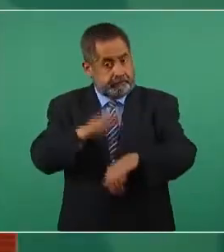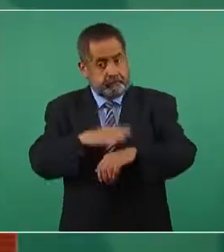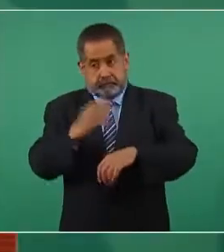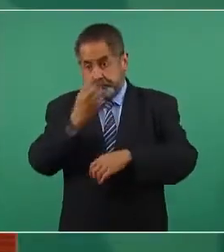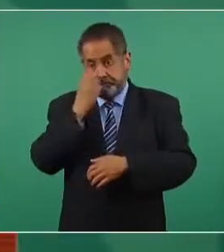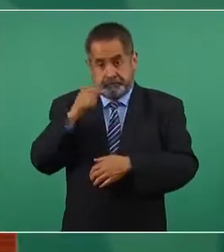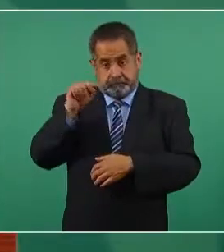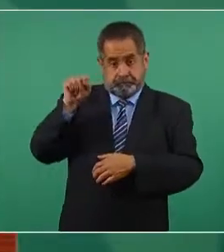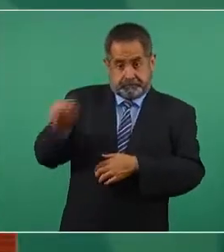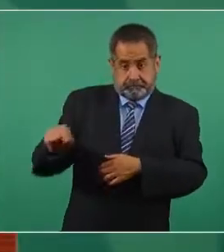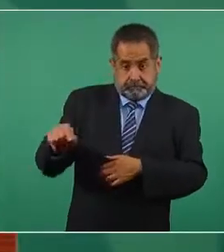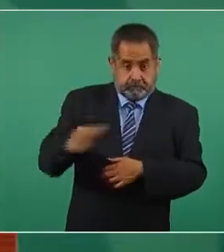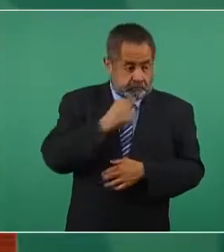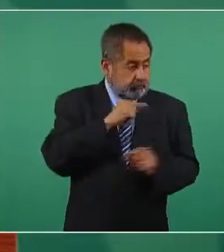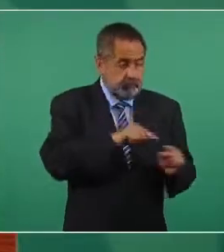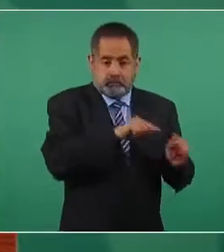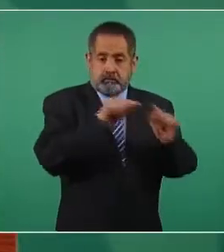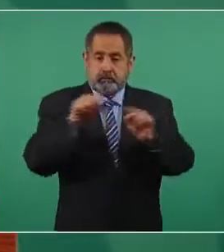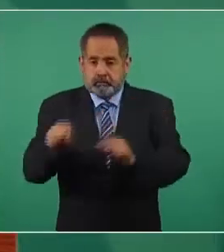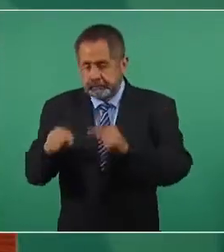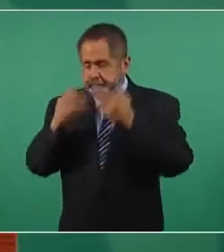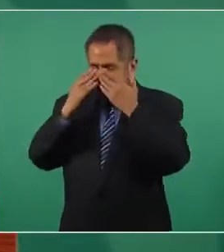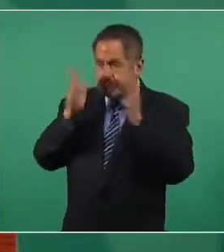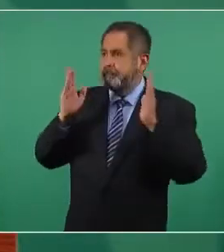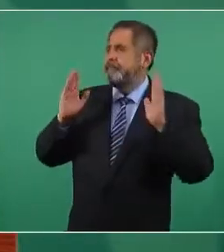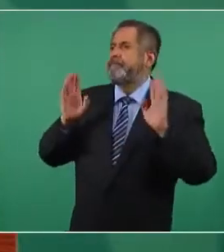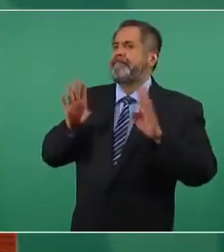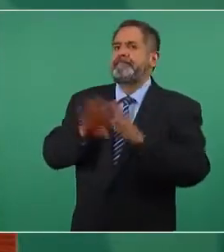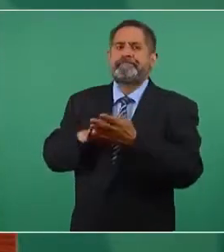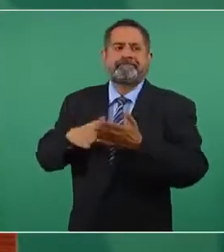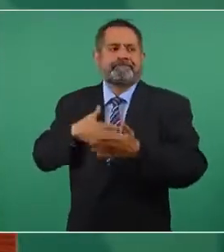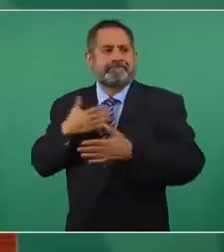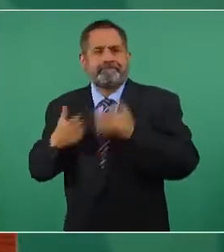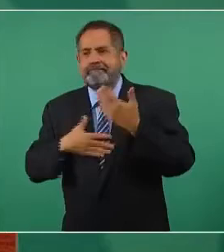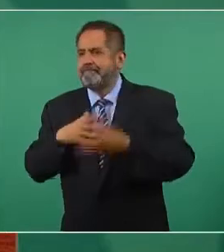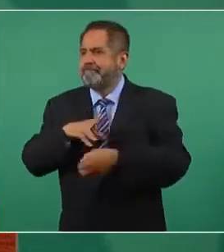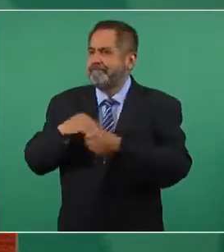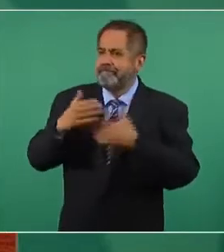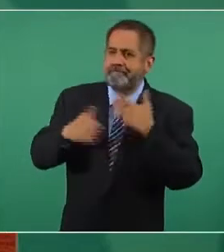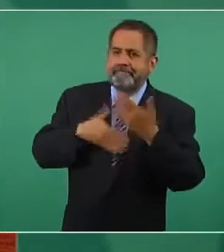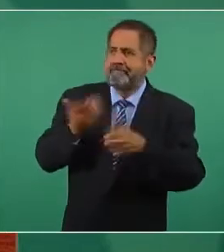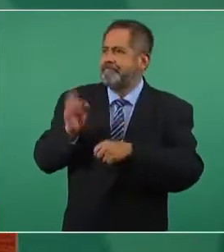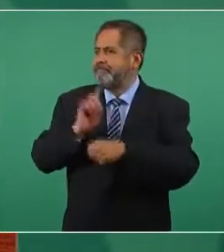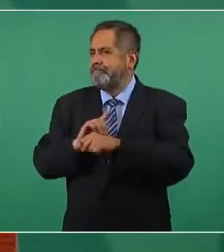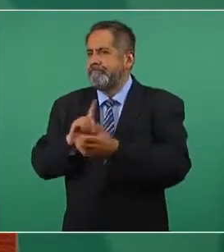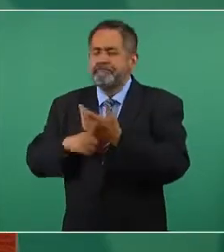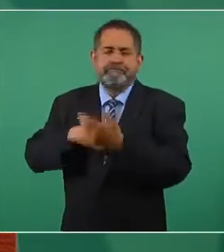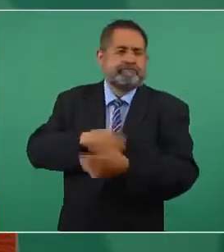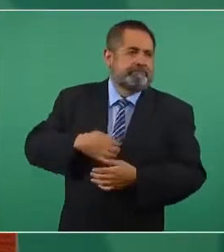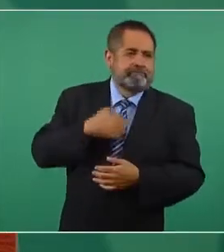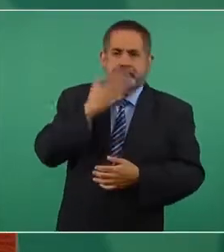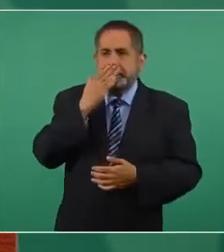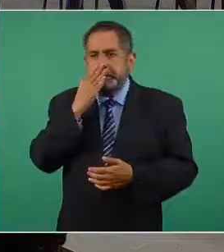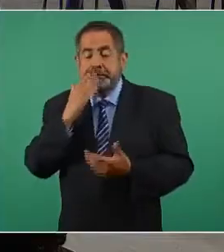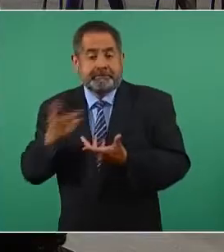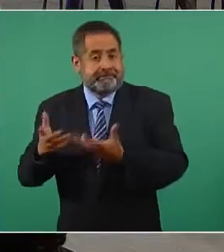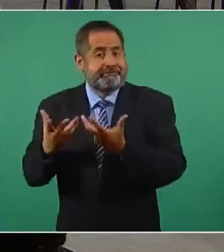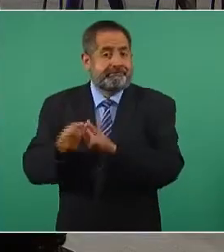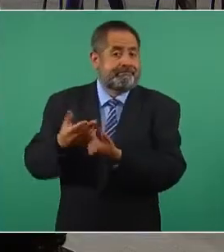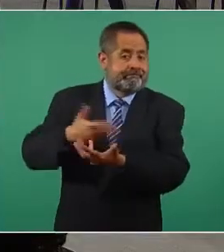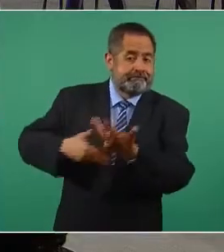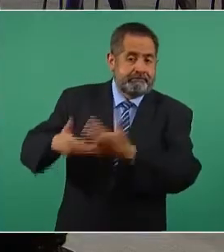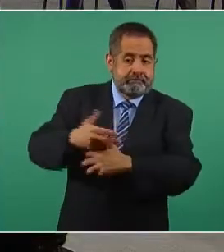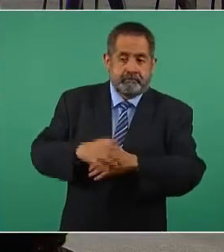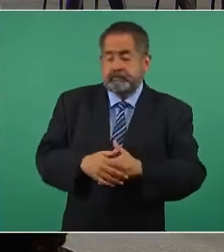espacio que pueden tener nuestros niños de una lucecita que pueden ver durante el día. No podemos cegarnos a que